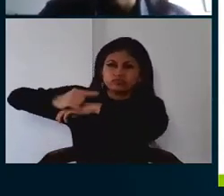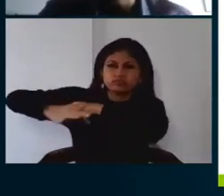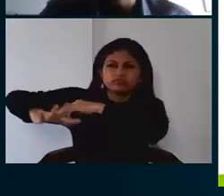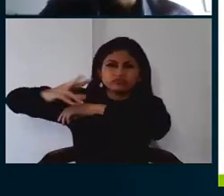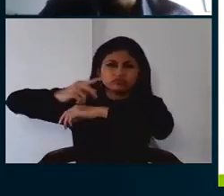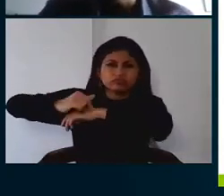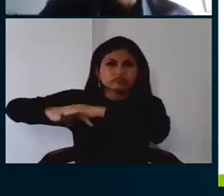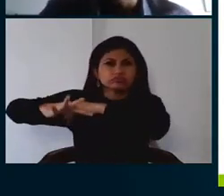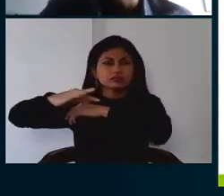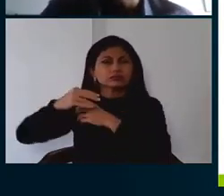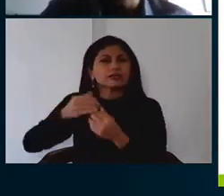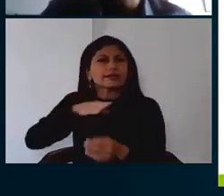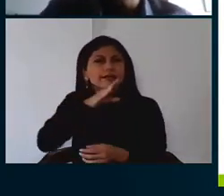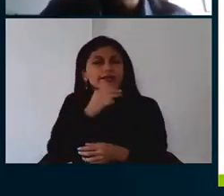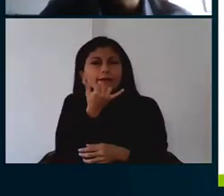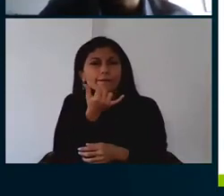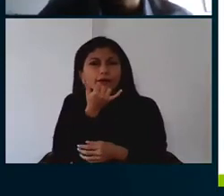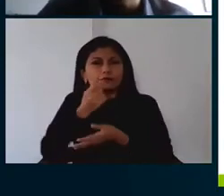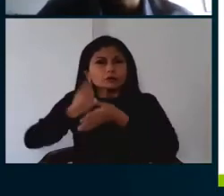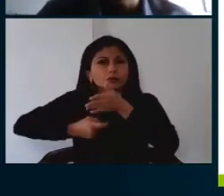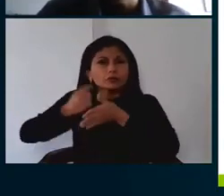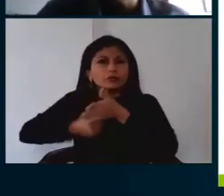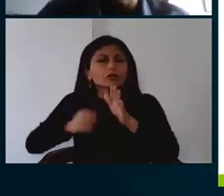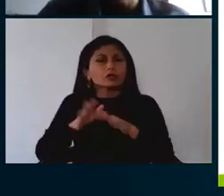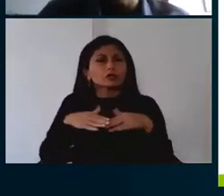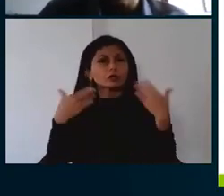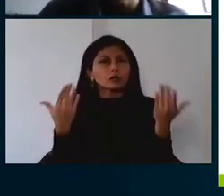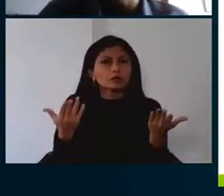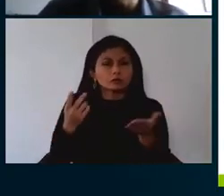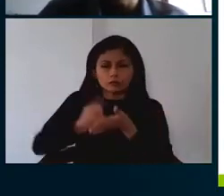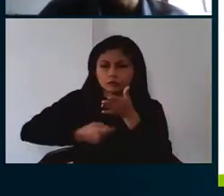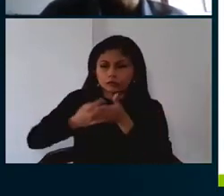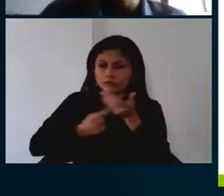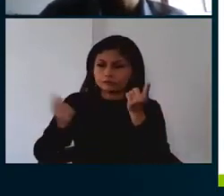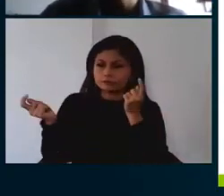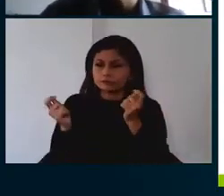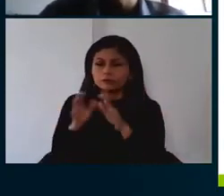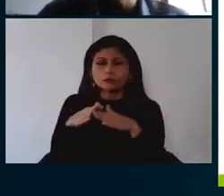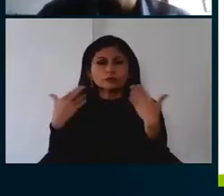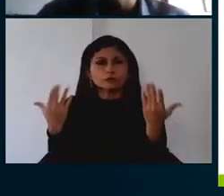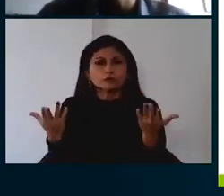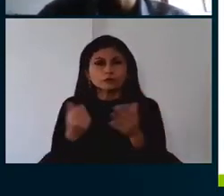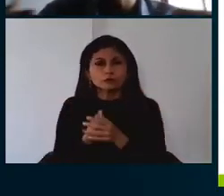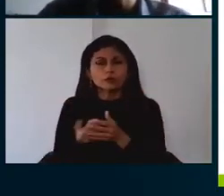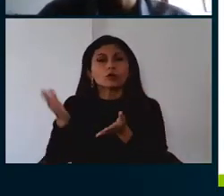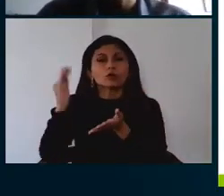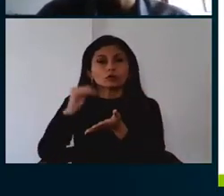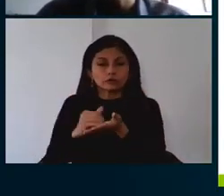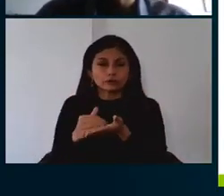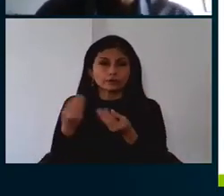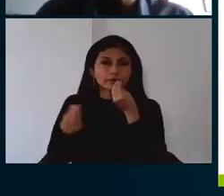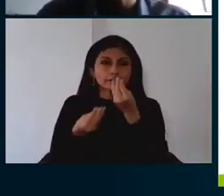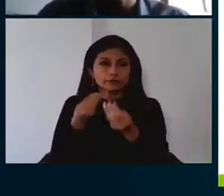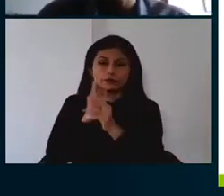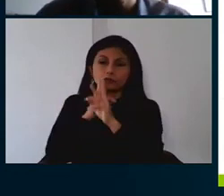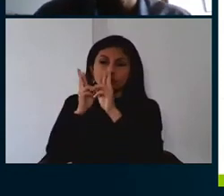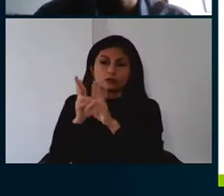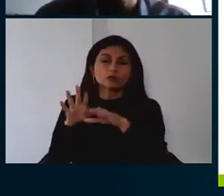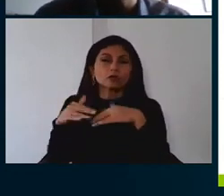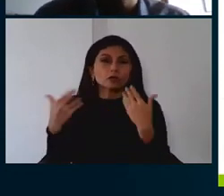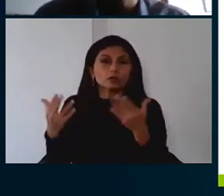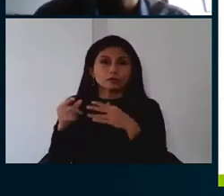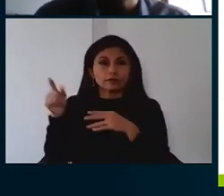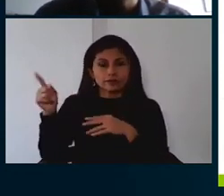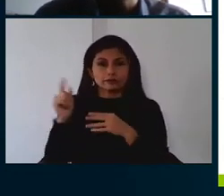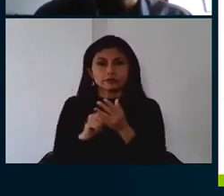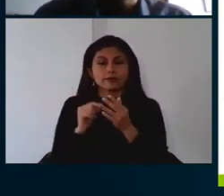pasando? ¿Cómo corregir eso? ¿Qué medidas correctivas se pueden implementar? Nuevamente, todo esto puede ser respondido por medio de estos